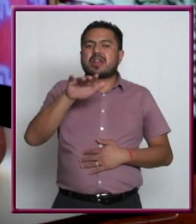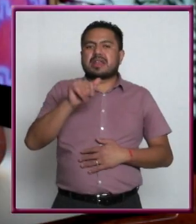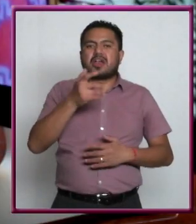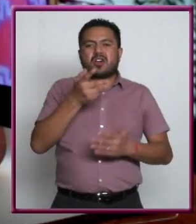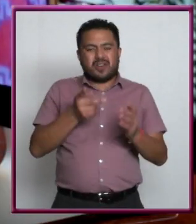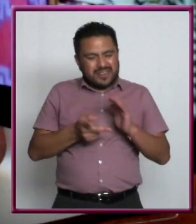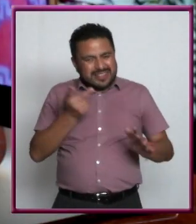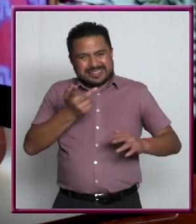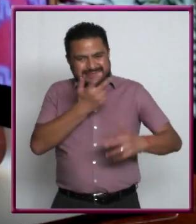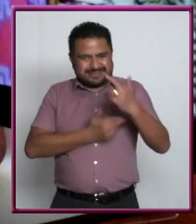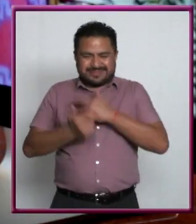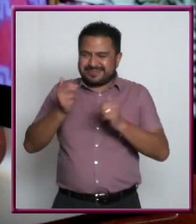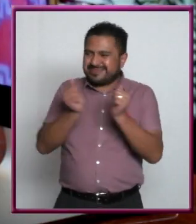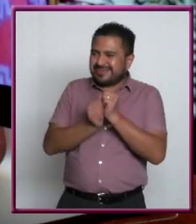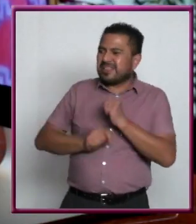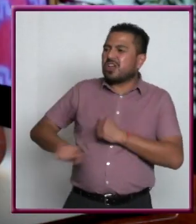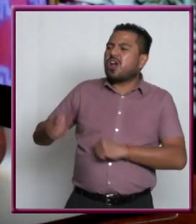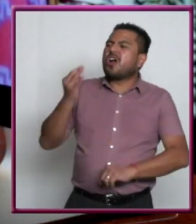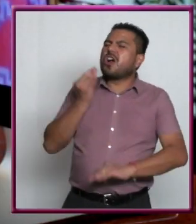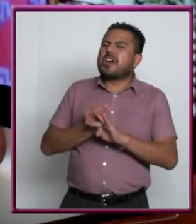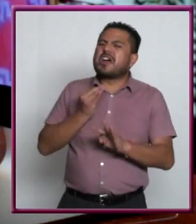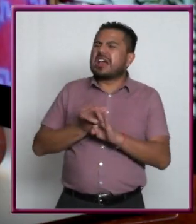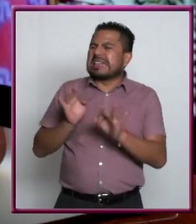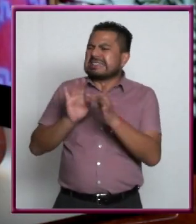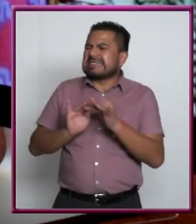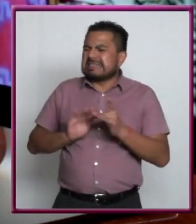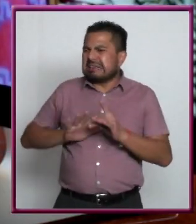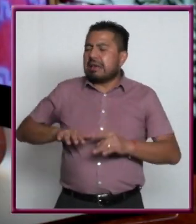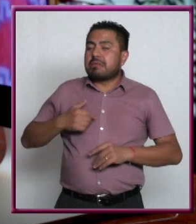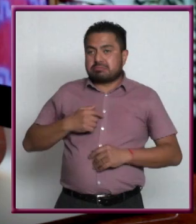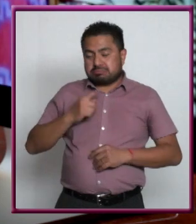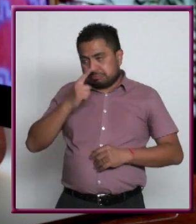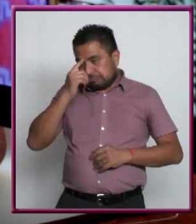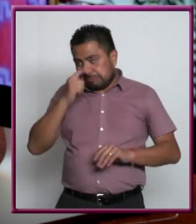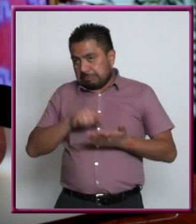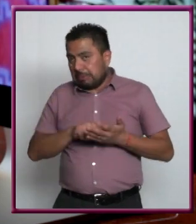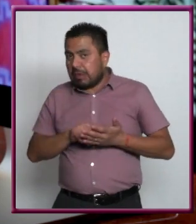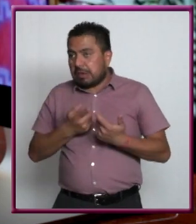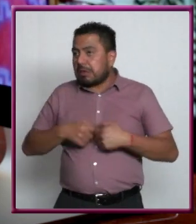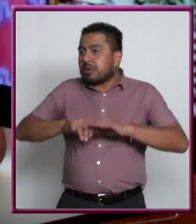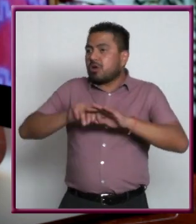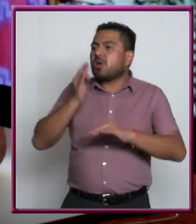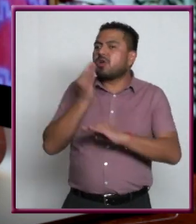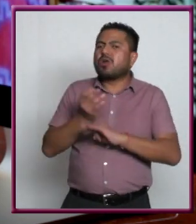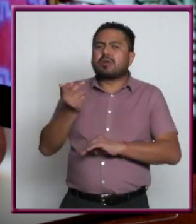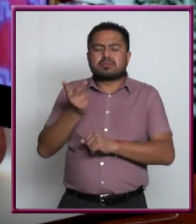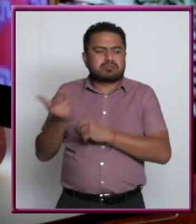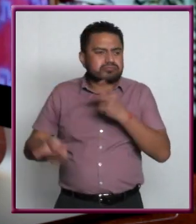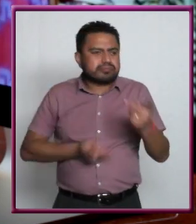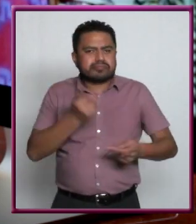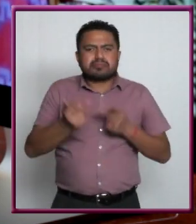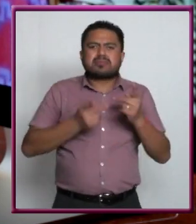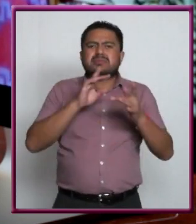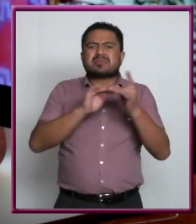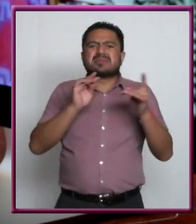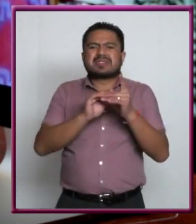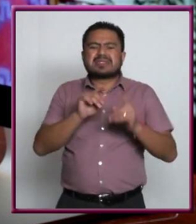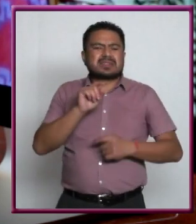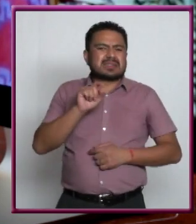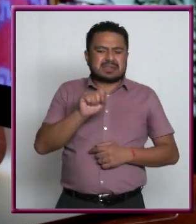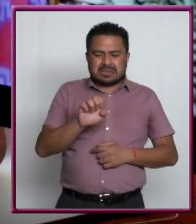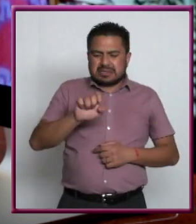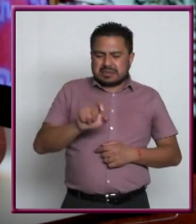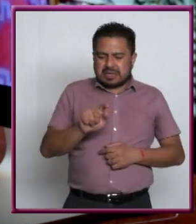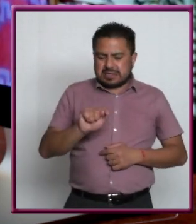Verónica, estamos de regreso contigo. Y ahorita que mencionabas que me parece muy importante esto del consensuado, hablando